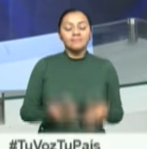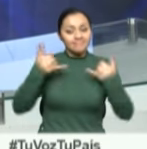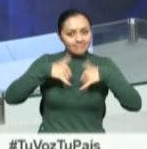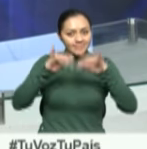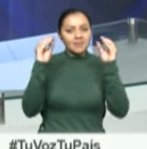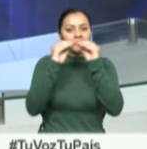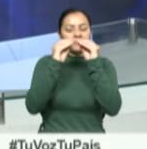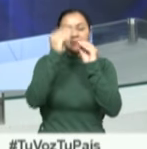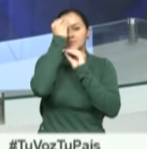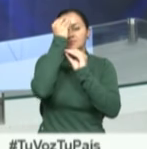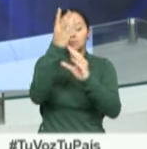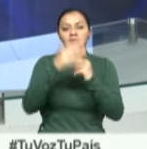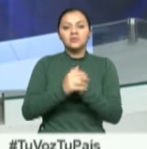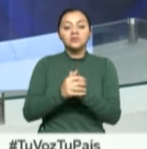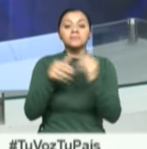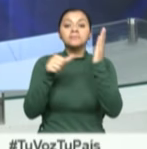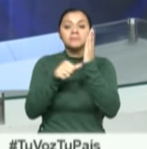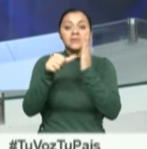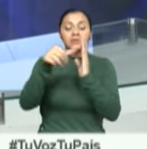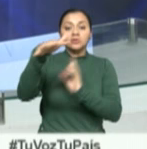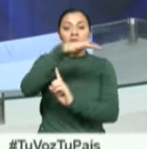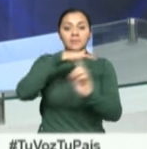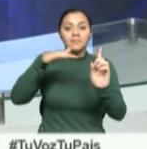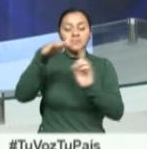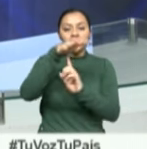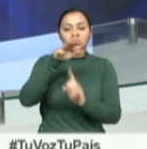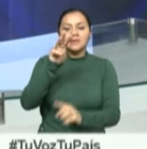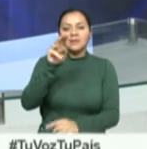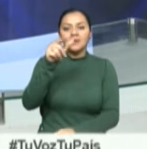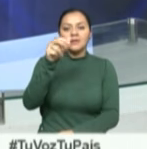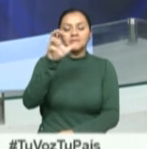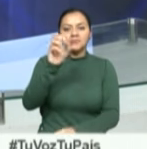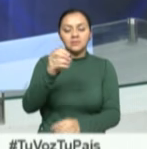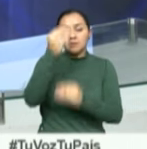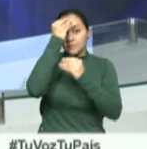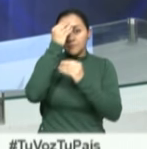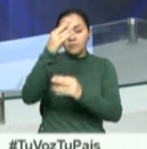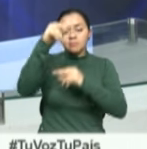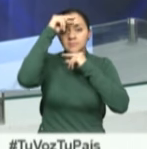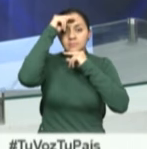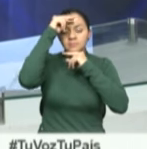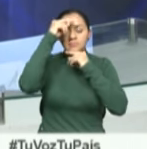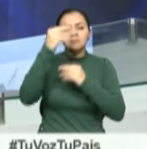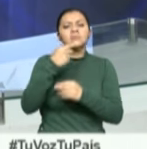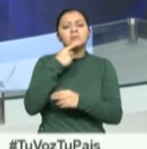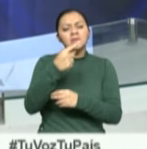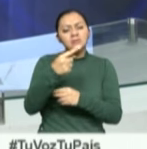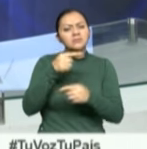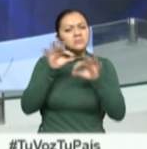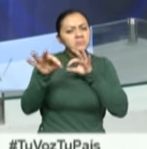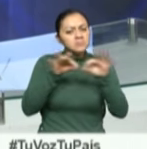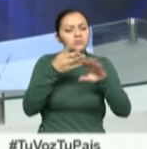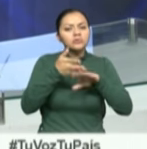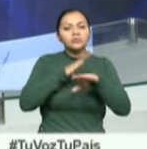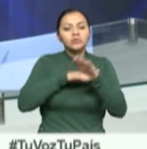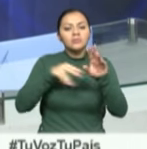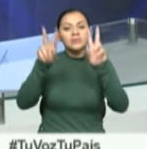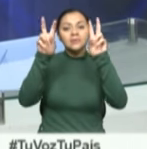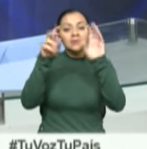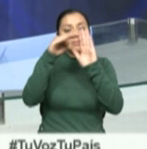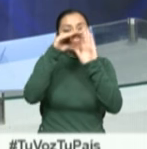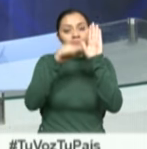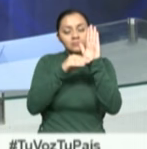Continuamos con la información. El ministro de Ambiente, Walter García, a través de una rueda de prensa, se refirió a la resolución del proceso